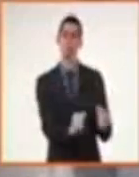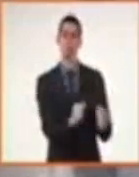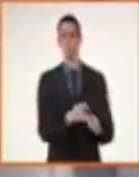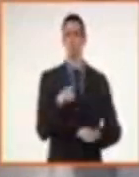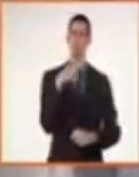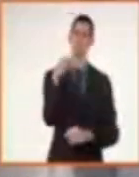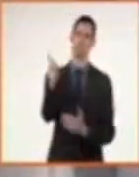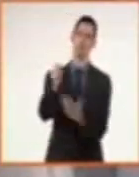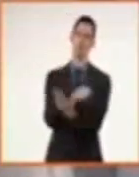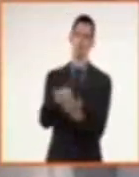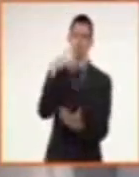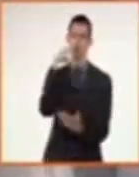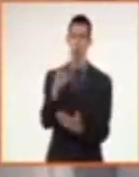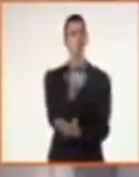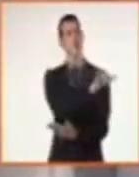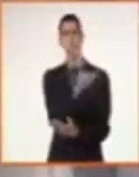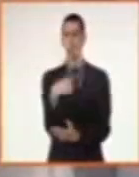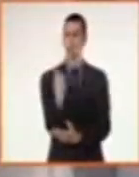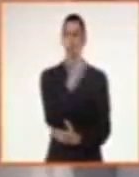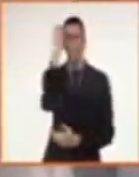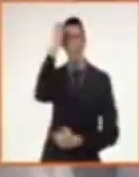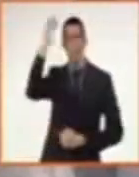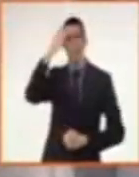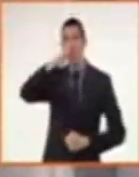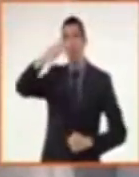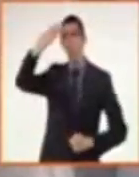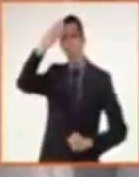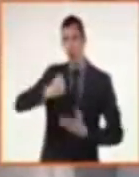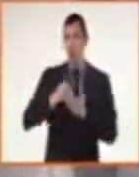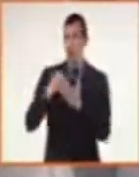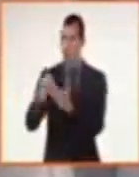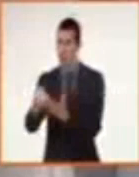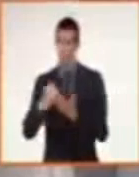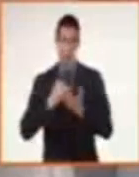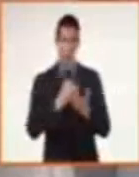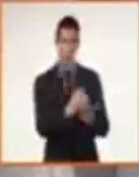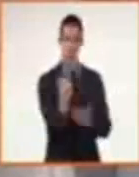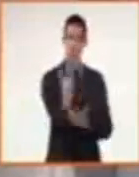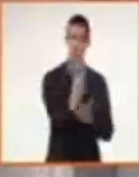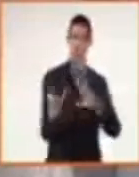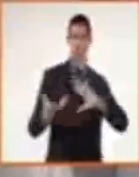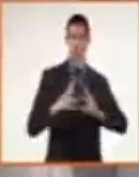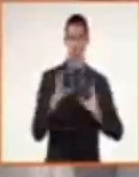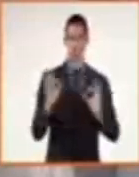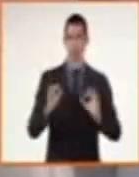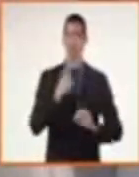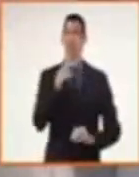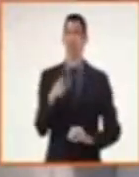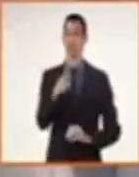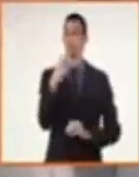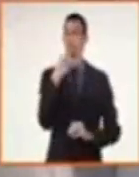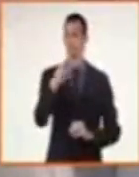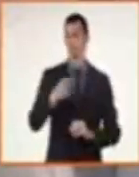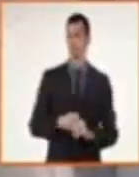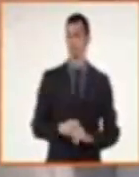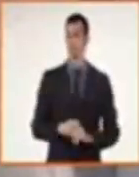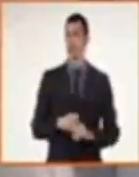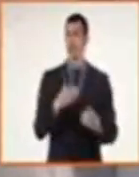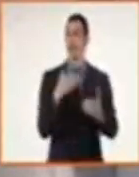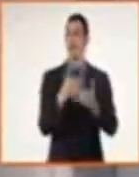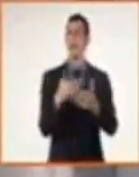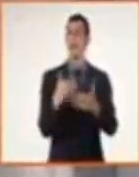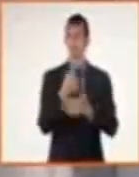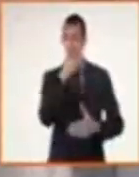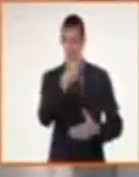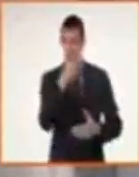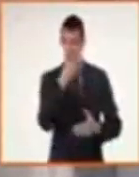El hecho que tú marcabas que Infobae, que es ultraderecha de América Latina, y ha dicho abstencionismo, está claro que un